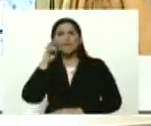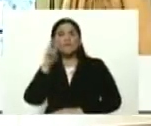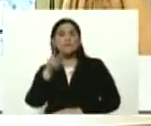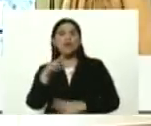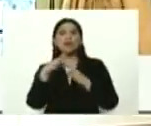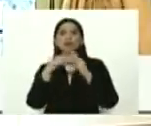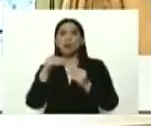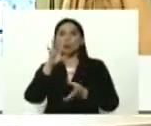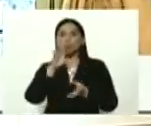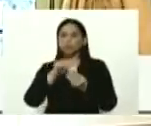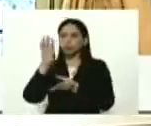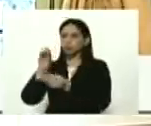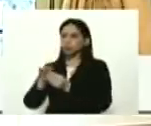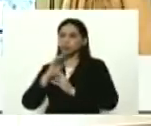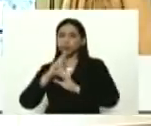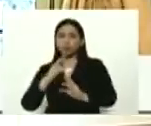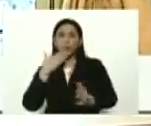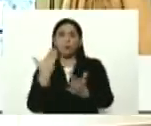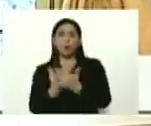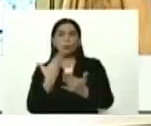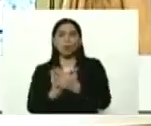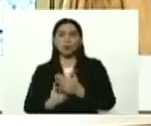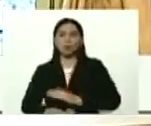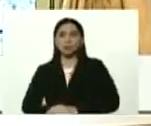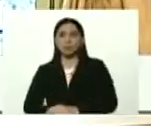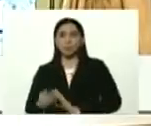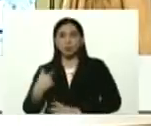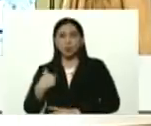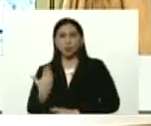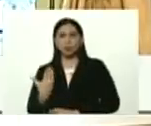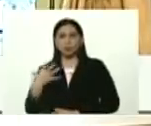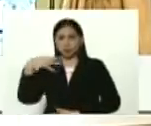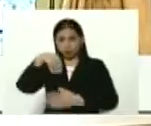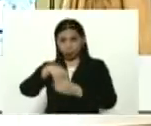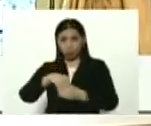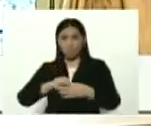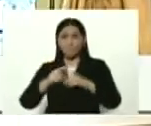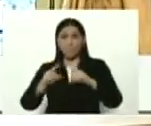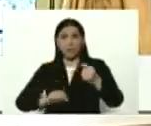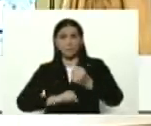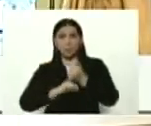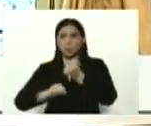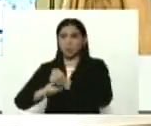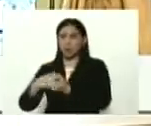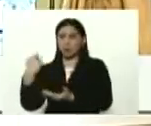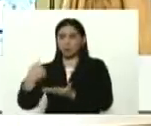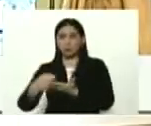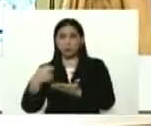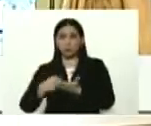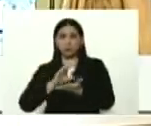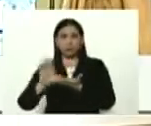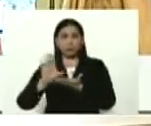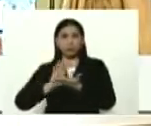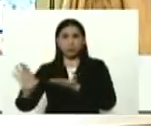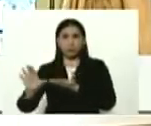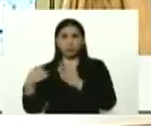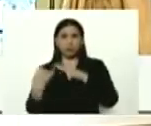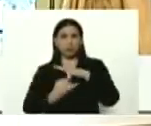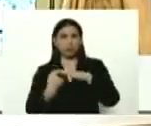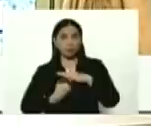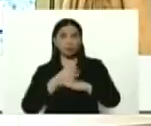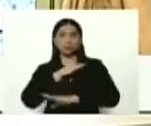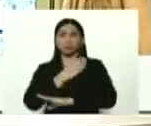los resultados, las propuestas, y yo meterme allí para apoyarlo financieramente, institucionalmente,